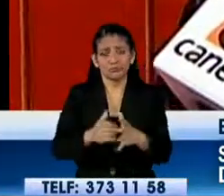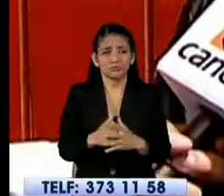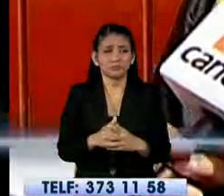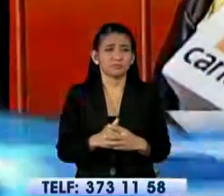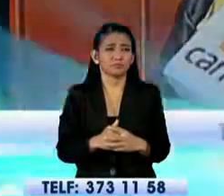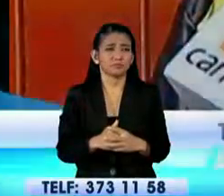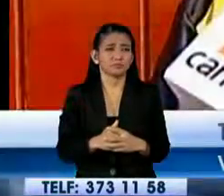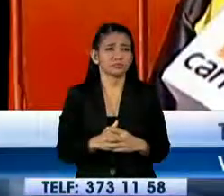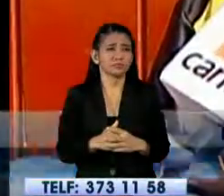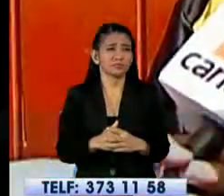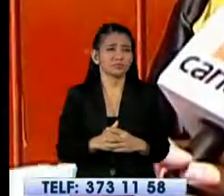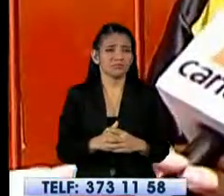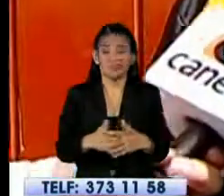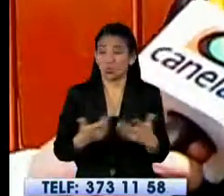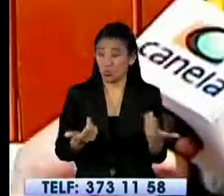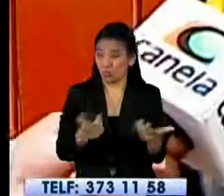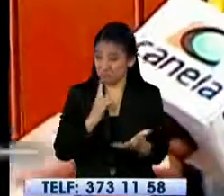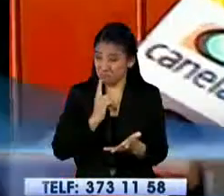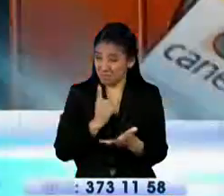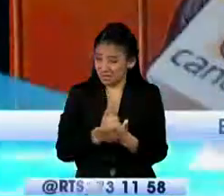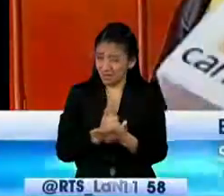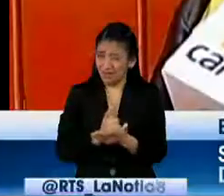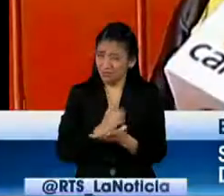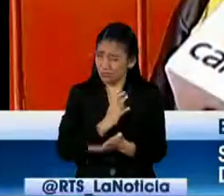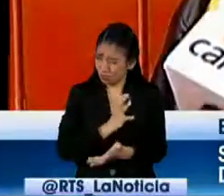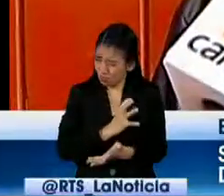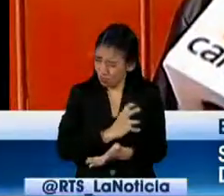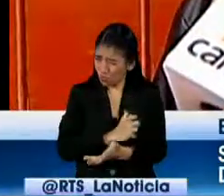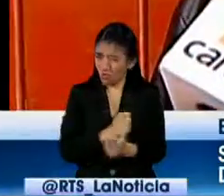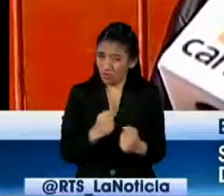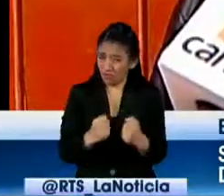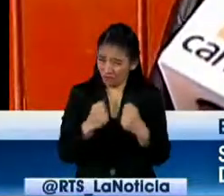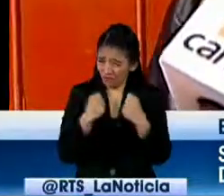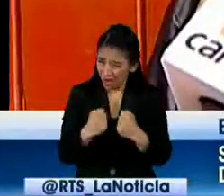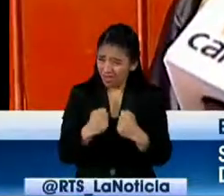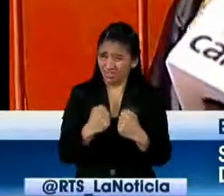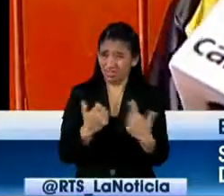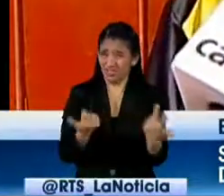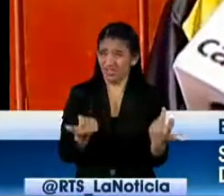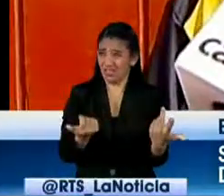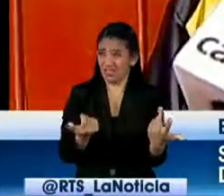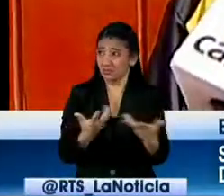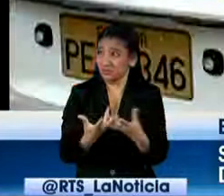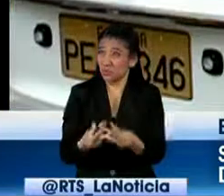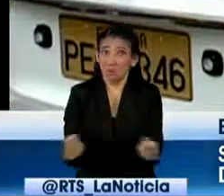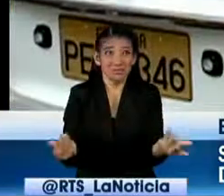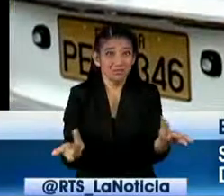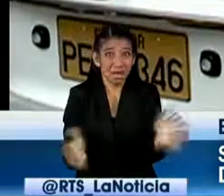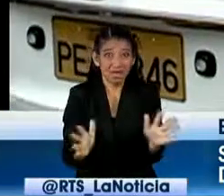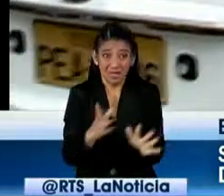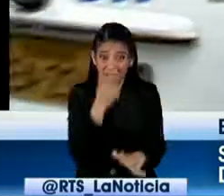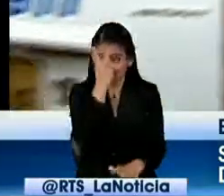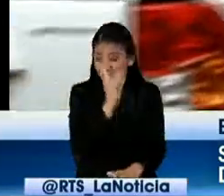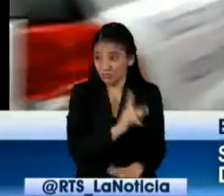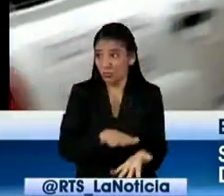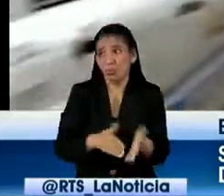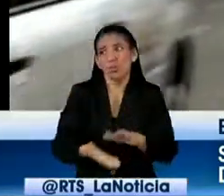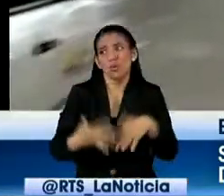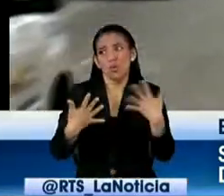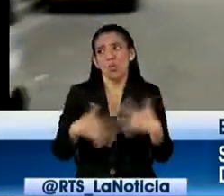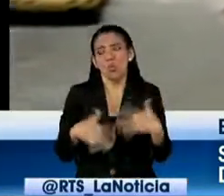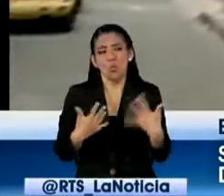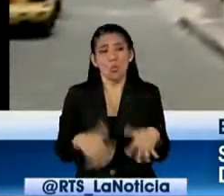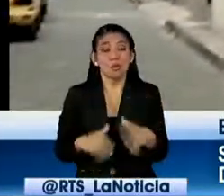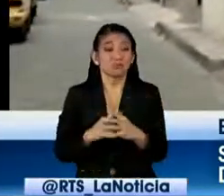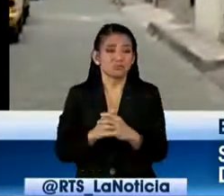sería tanto ya el sufrimiento y que no haya ninguna solución. En el lugar, los peritos no